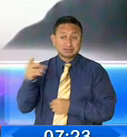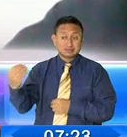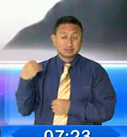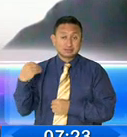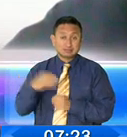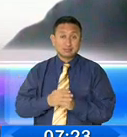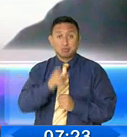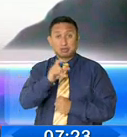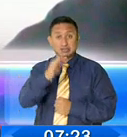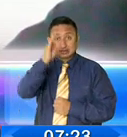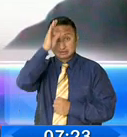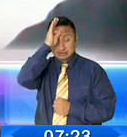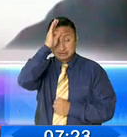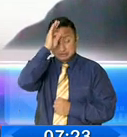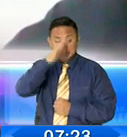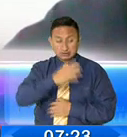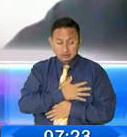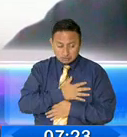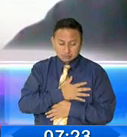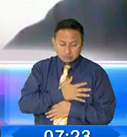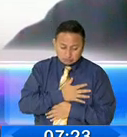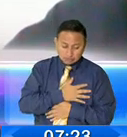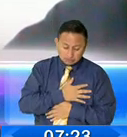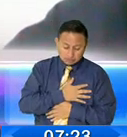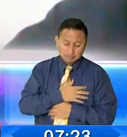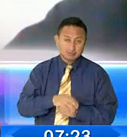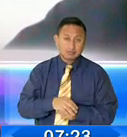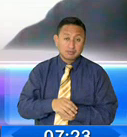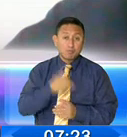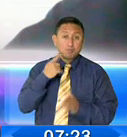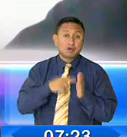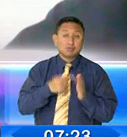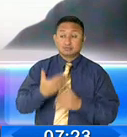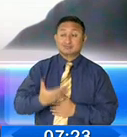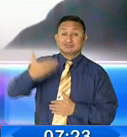paciente. Antes, por ejemplo, usted